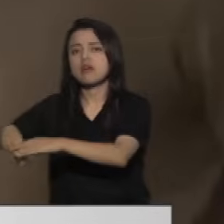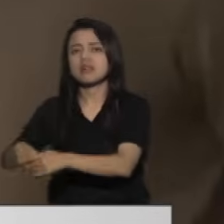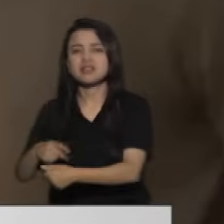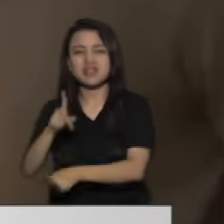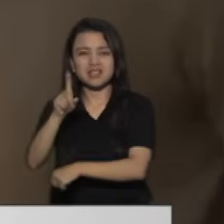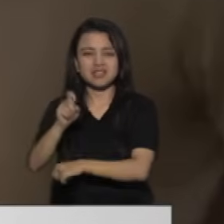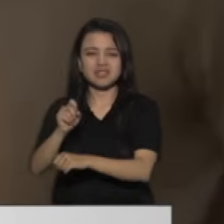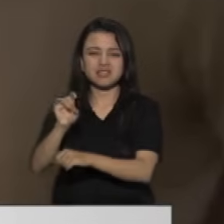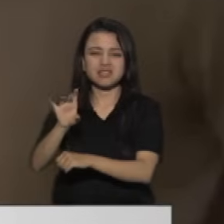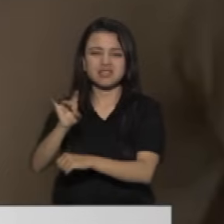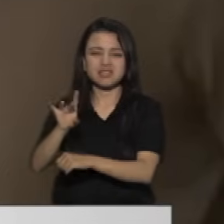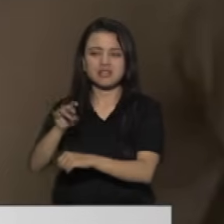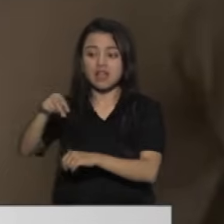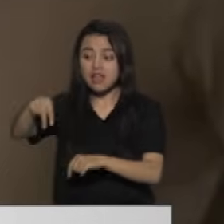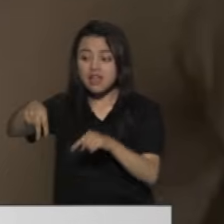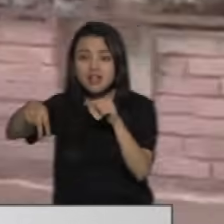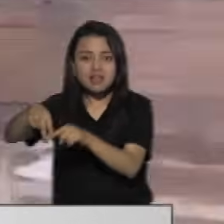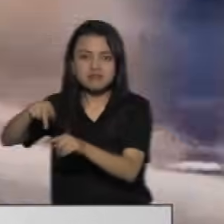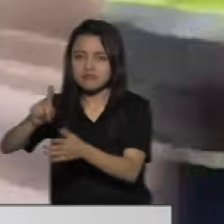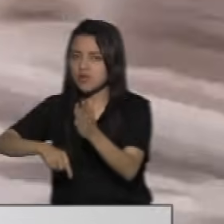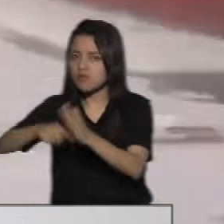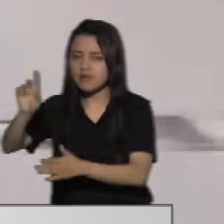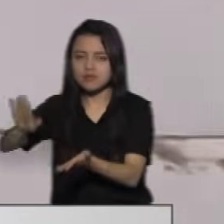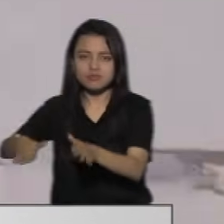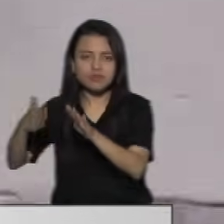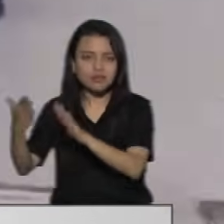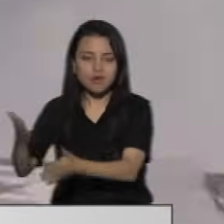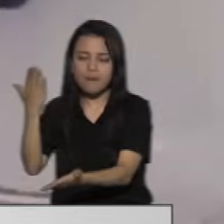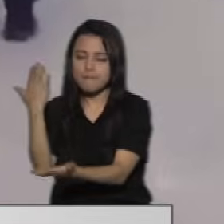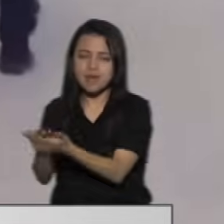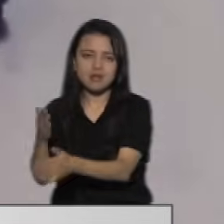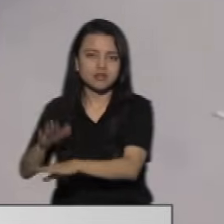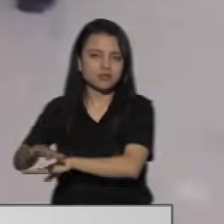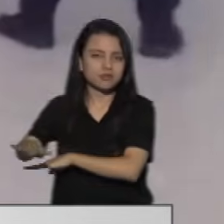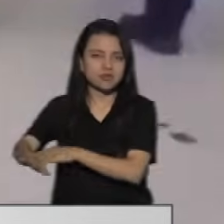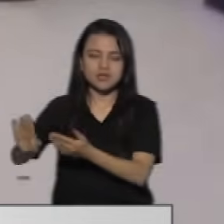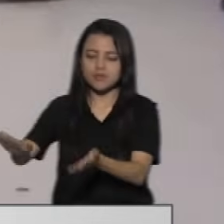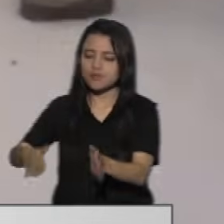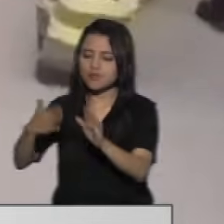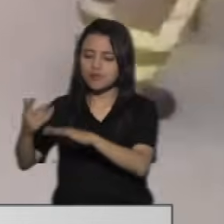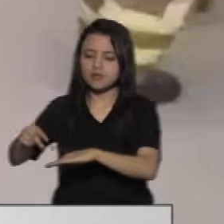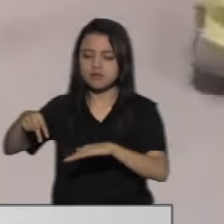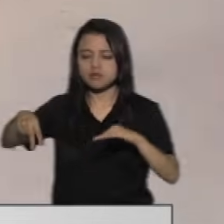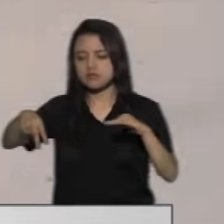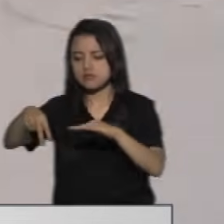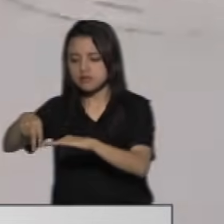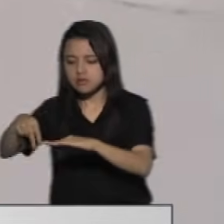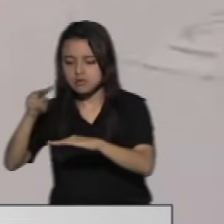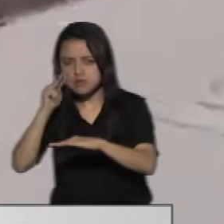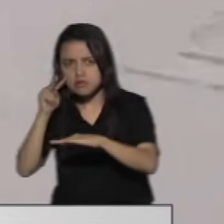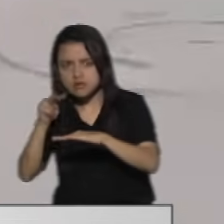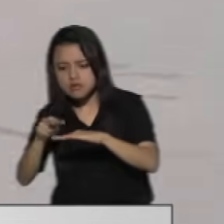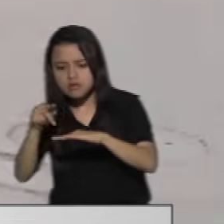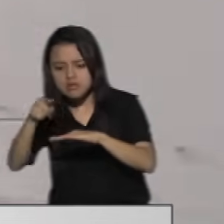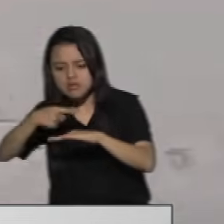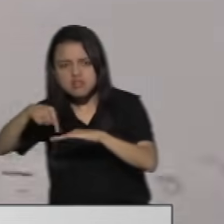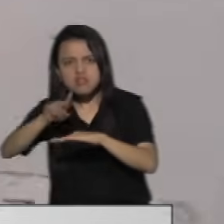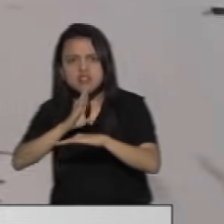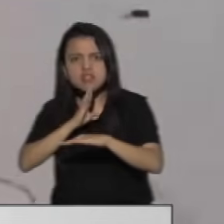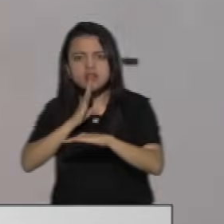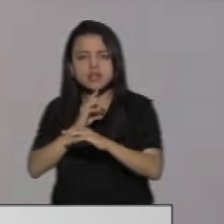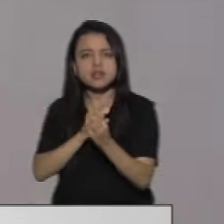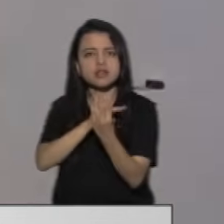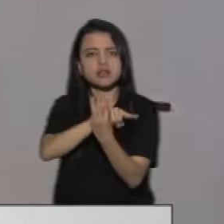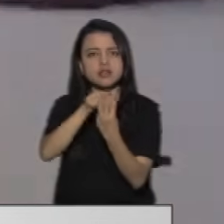la mañana. Ese hombre murió de manera instantánea en ese siniestro vial. Al hacer la verificación se corroboró que los ocupantes de la camioneta eran